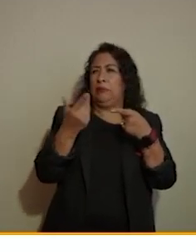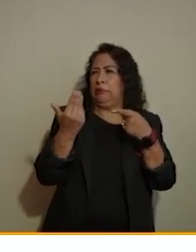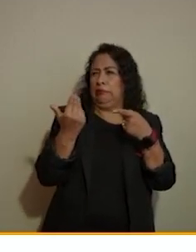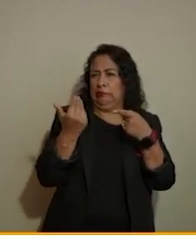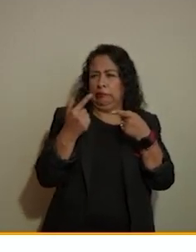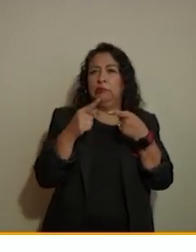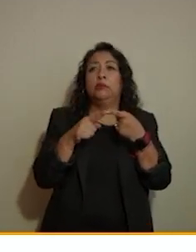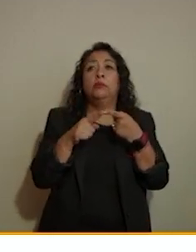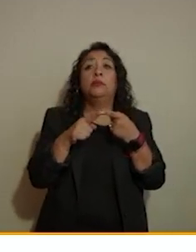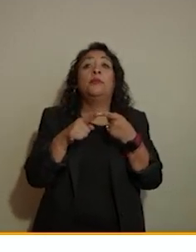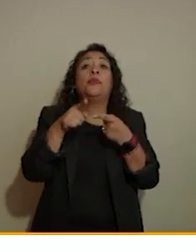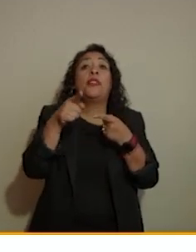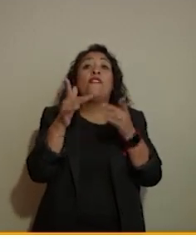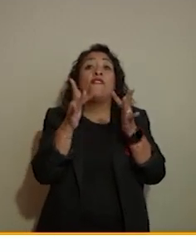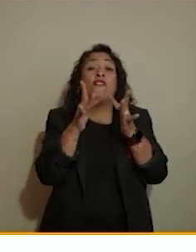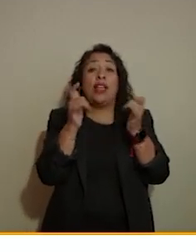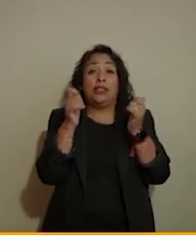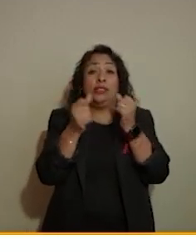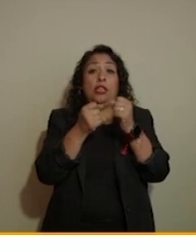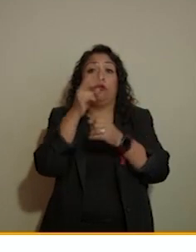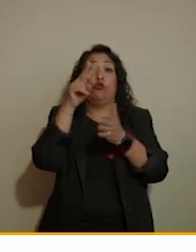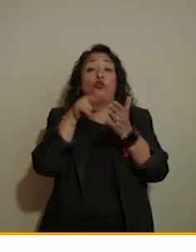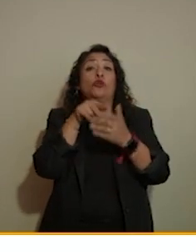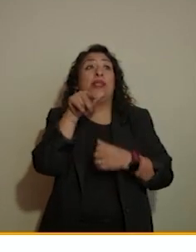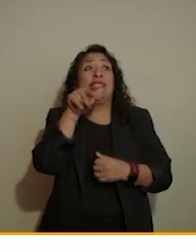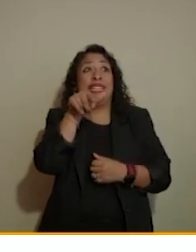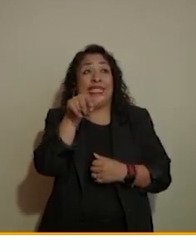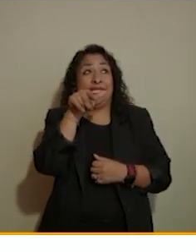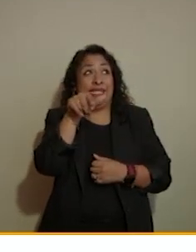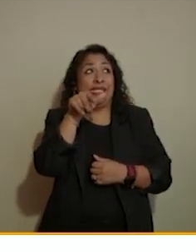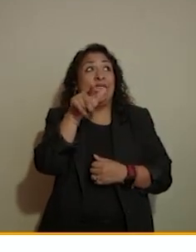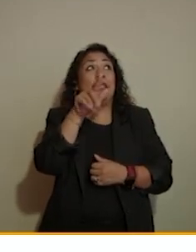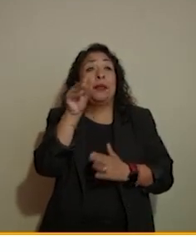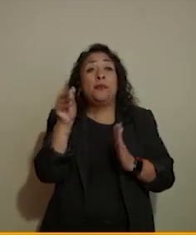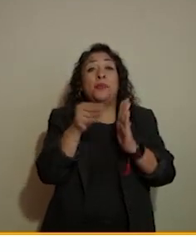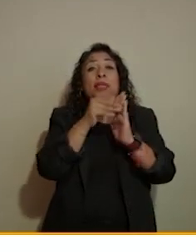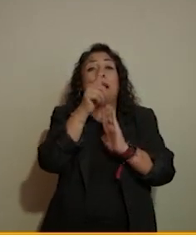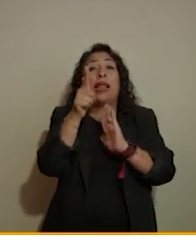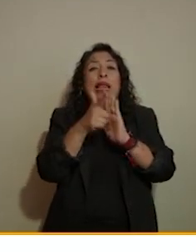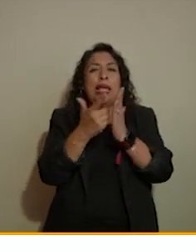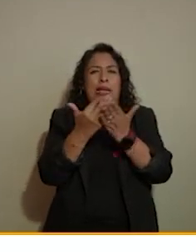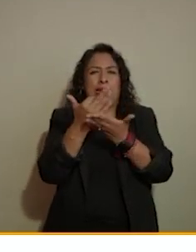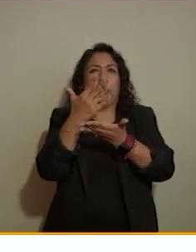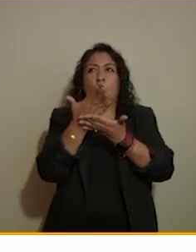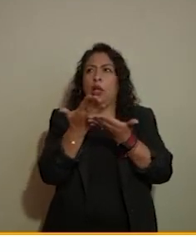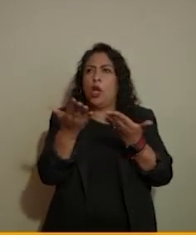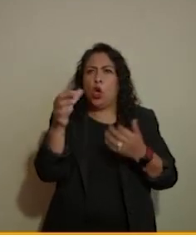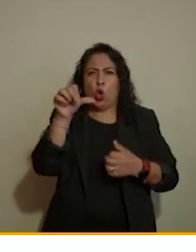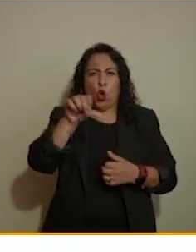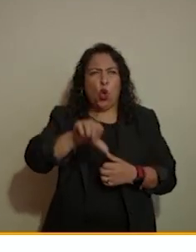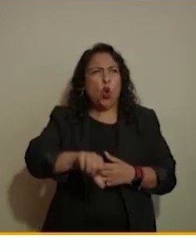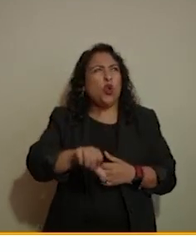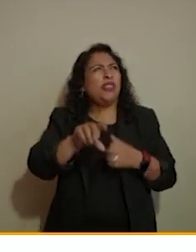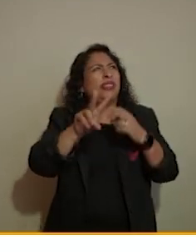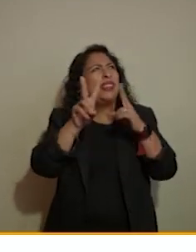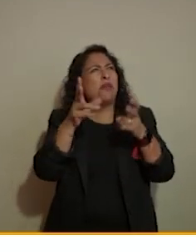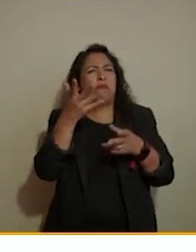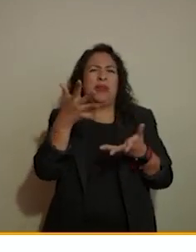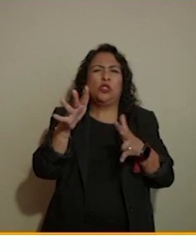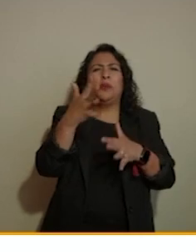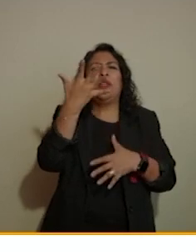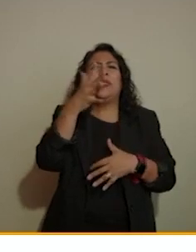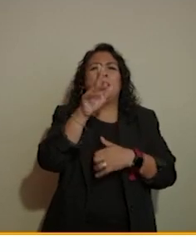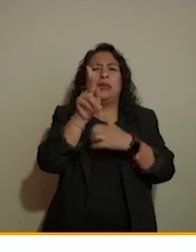reciente, es Francia en 2017, que hizo una ley nacional, y en la actualidad cerca de 10